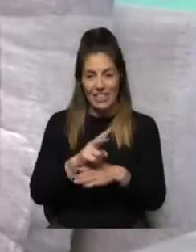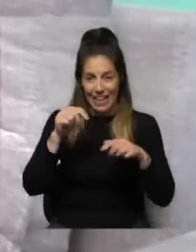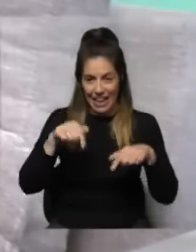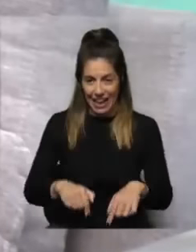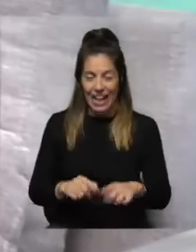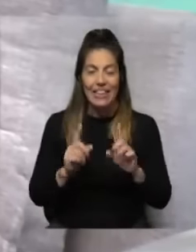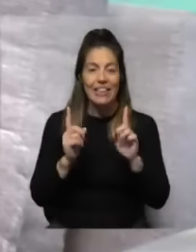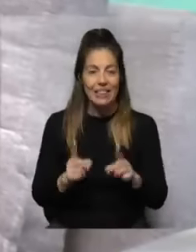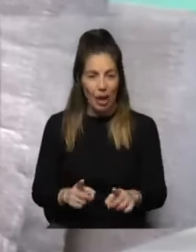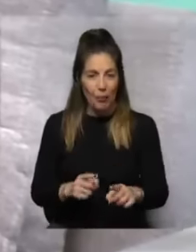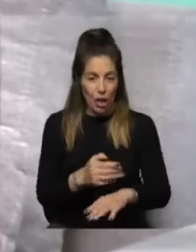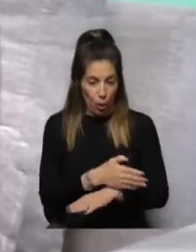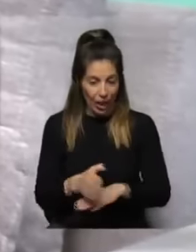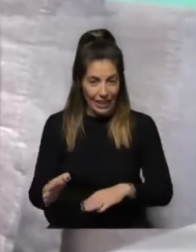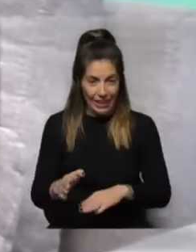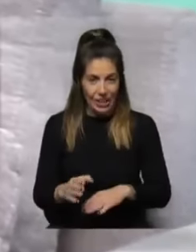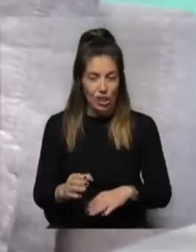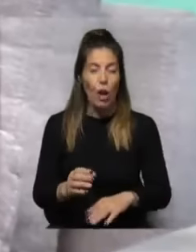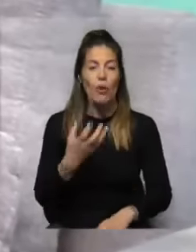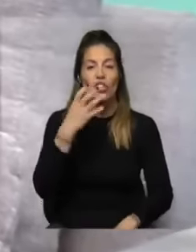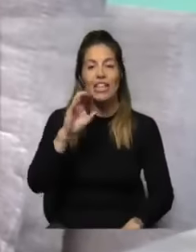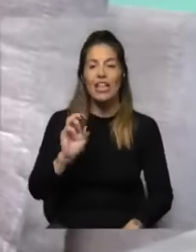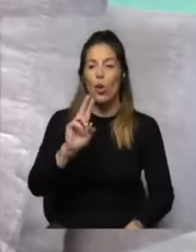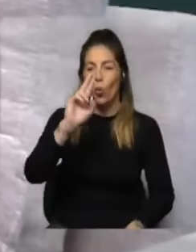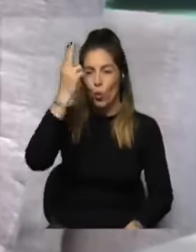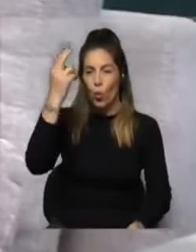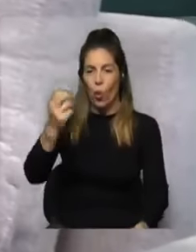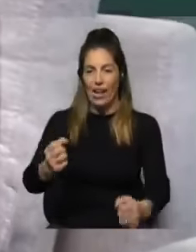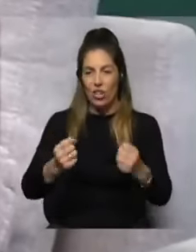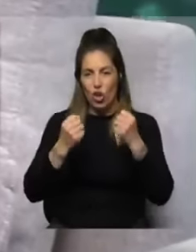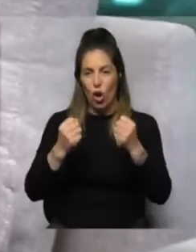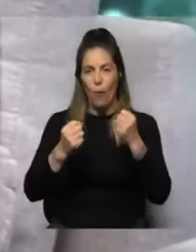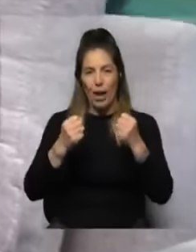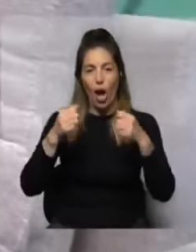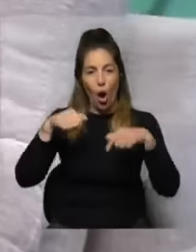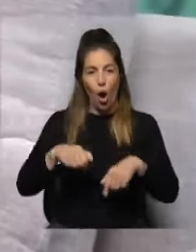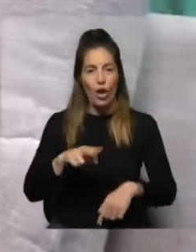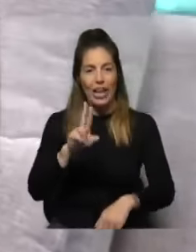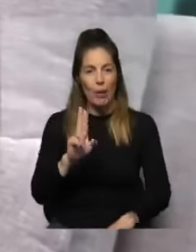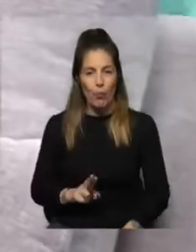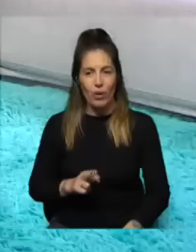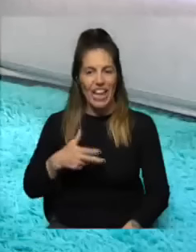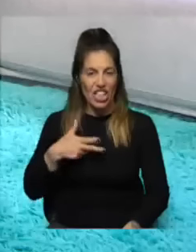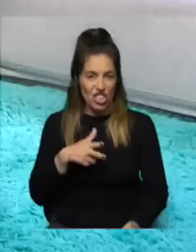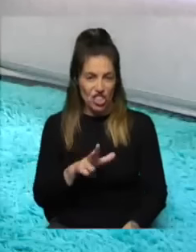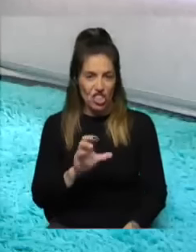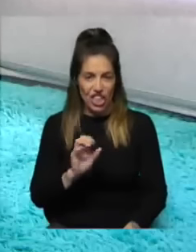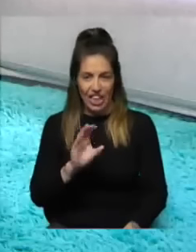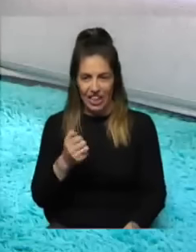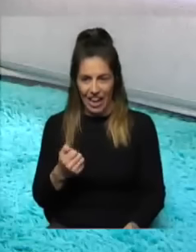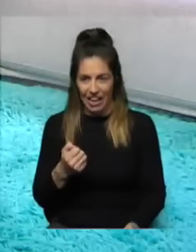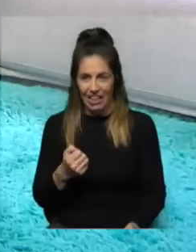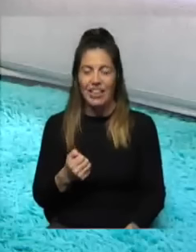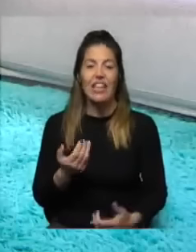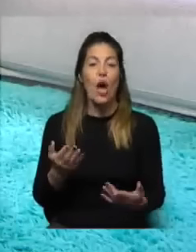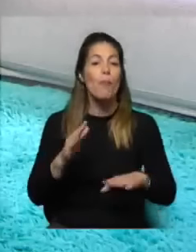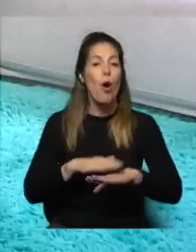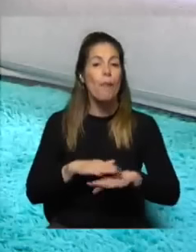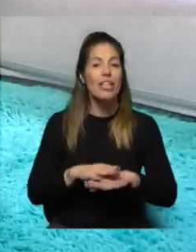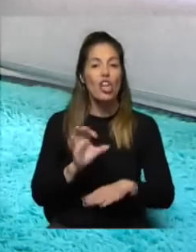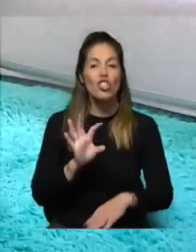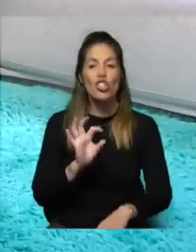en un ratito nada más, bien fuerte Uruguay nomás, en el día de hoy desde República Checa. Y señoras, sí, y señores. Para el momento, Diego Soto.